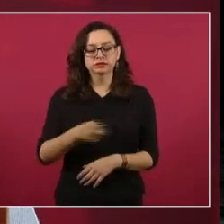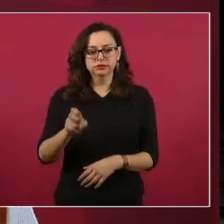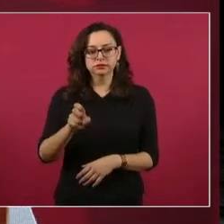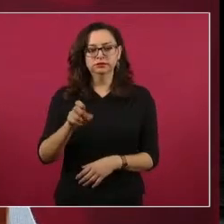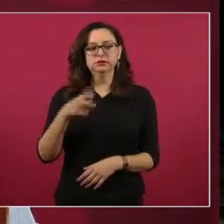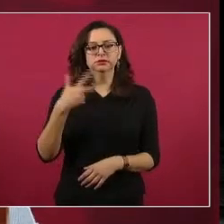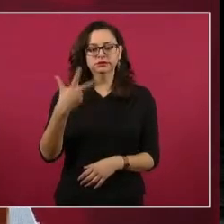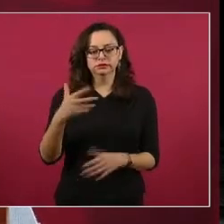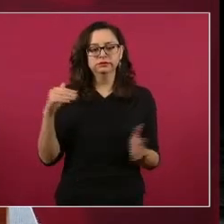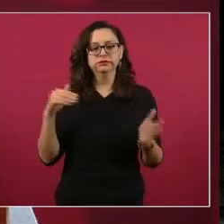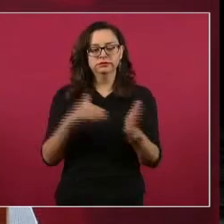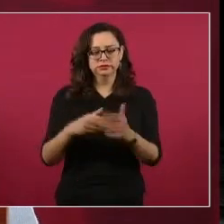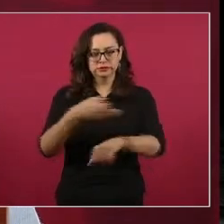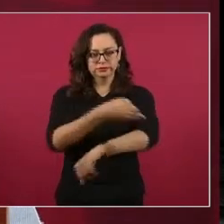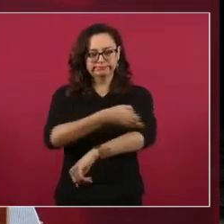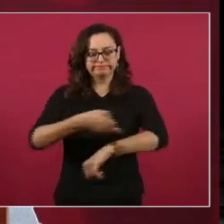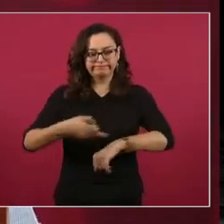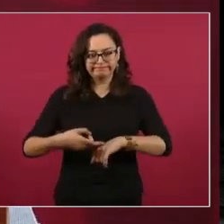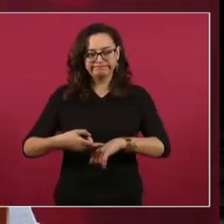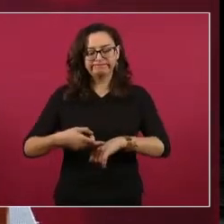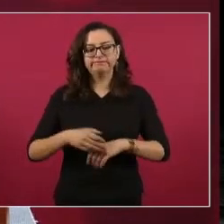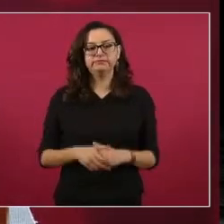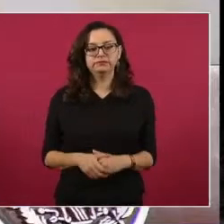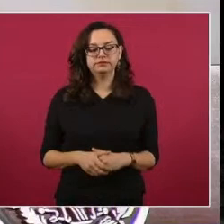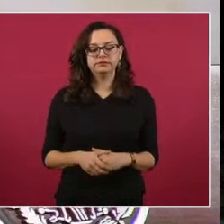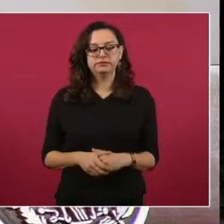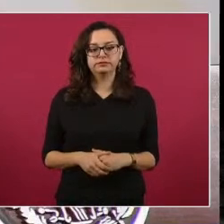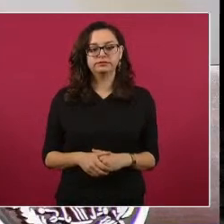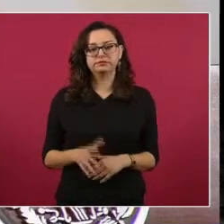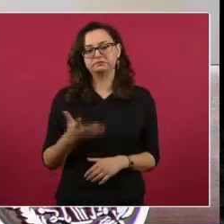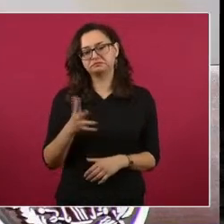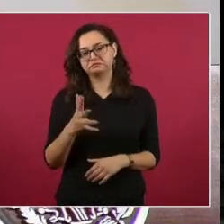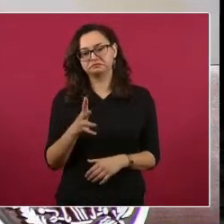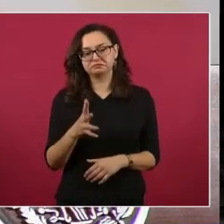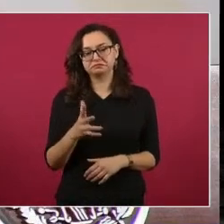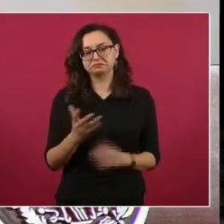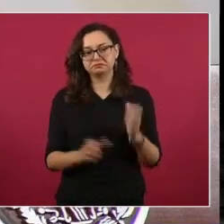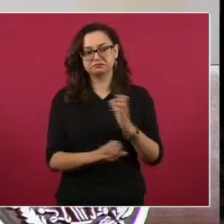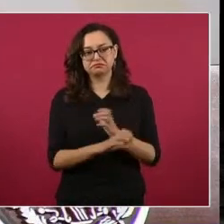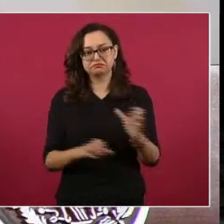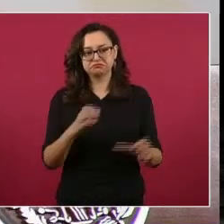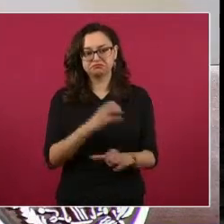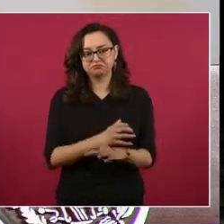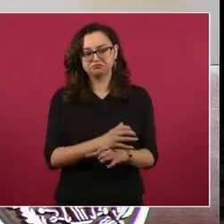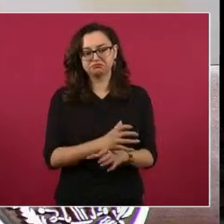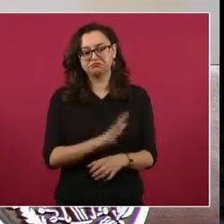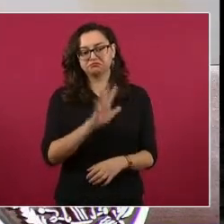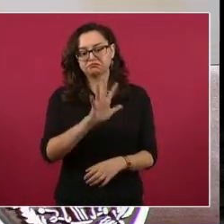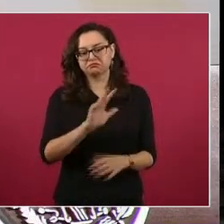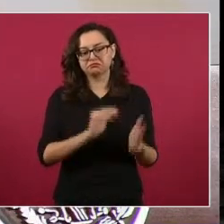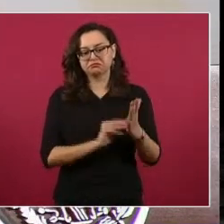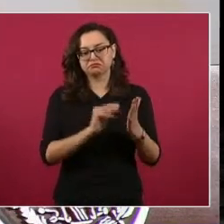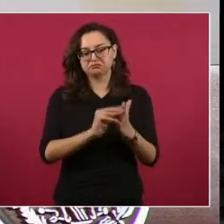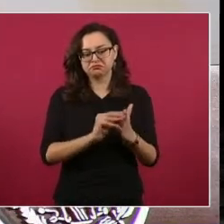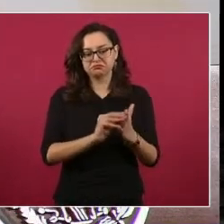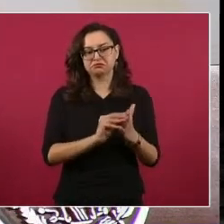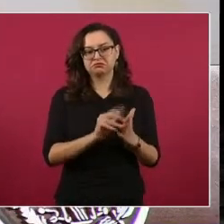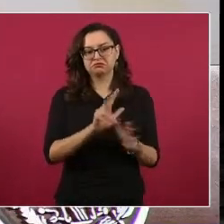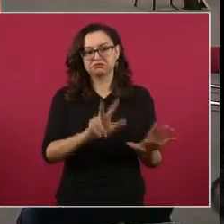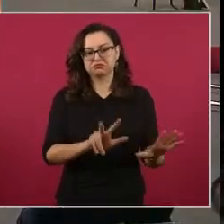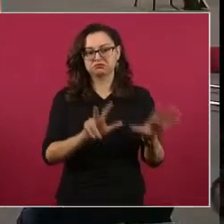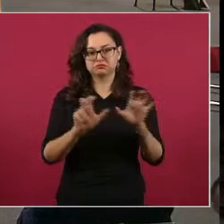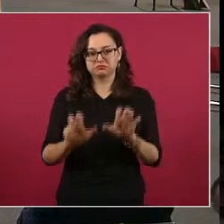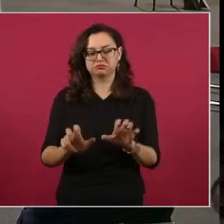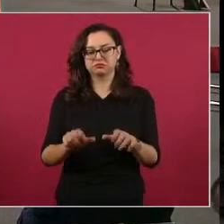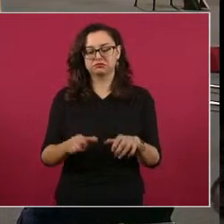208 mil familias y alrededor de bueno 5 mil 5 millones